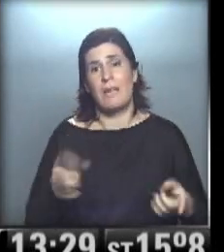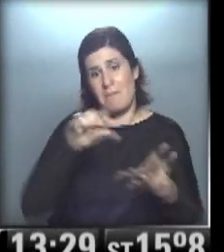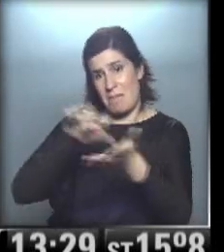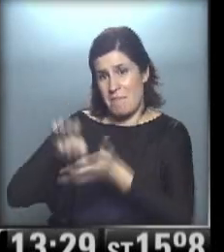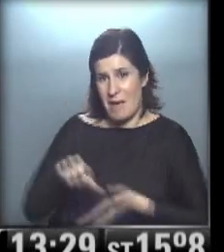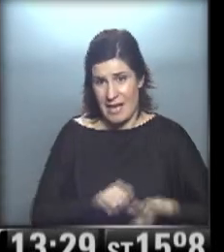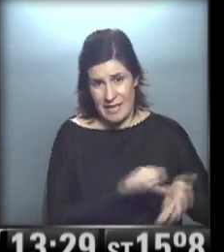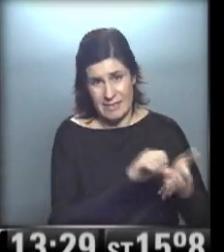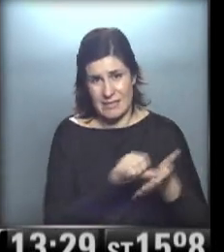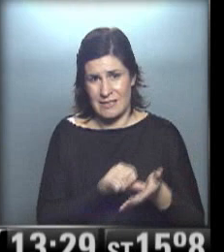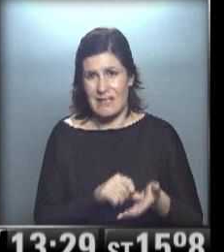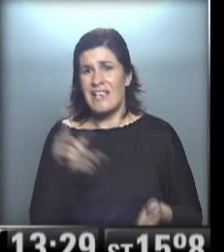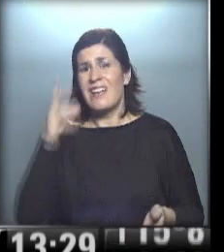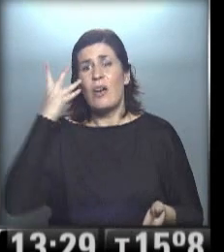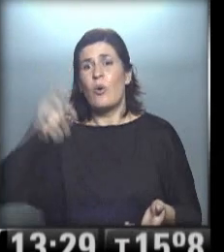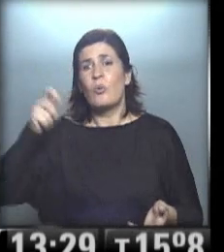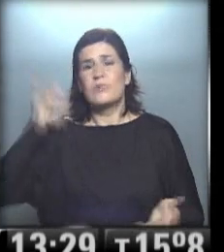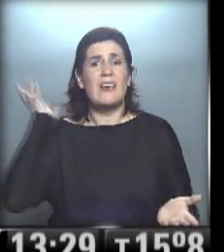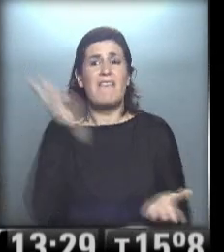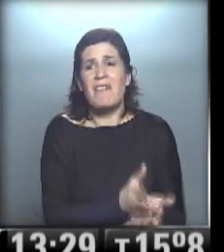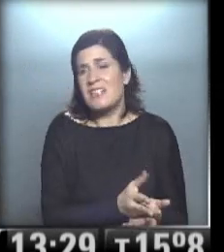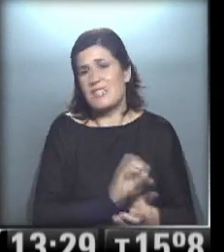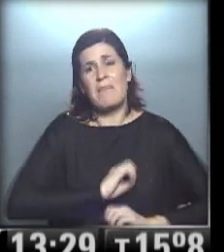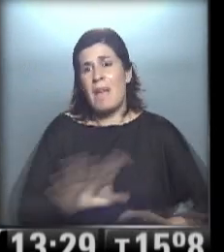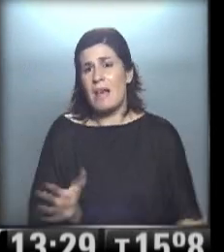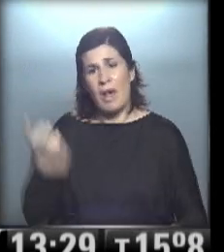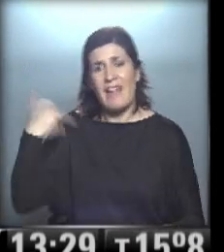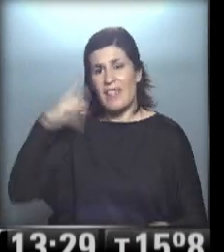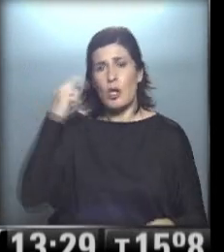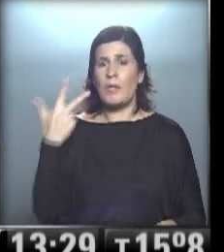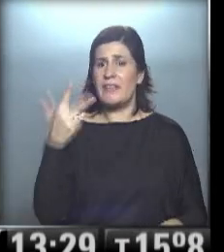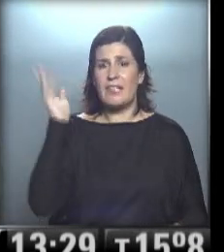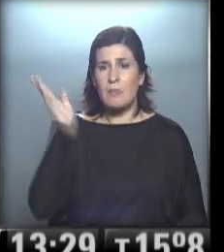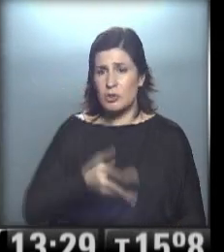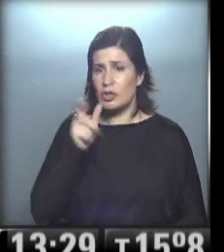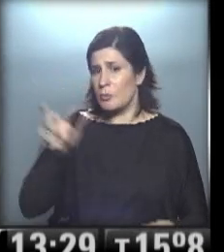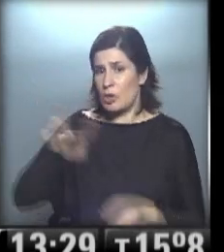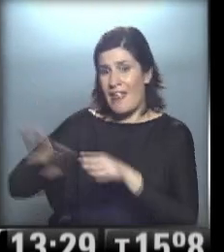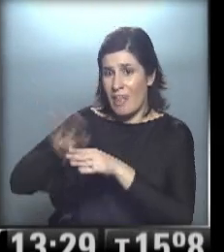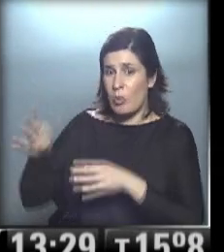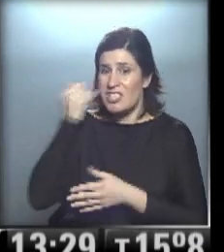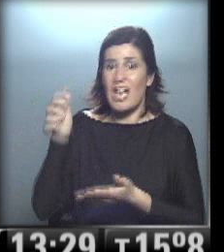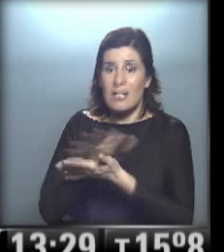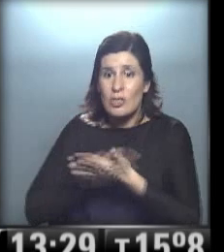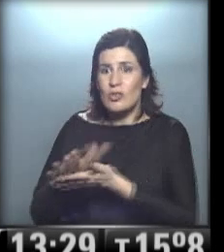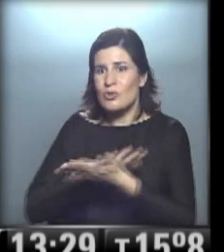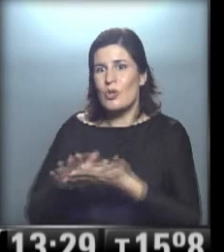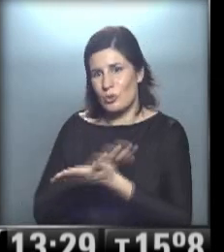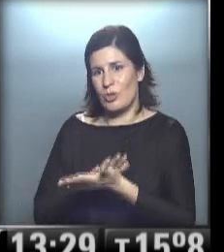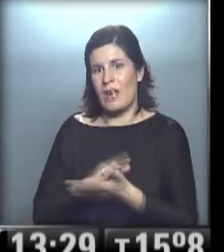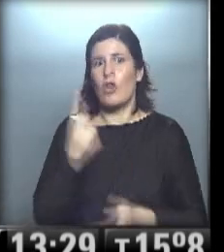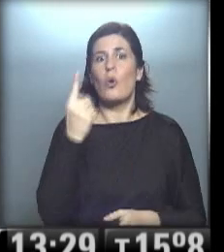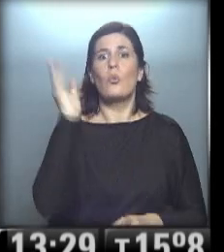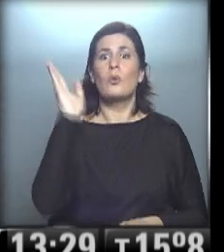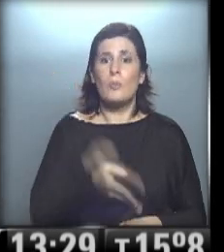fallo absurdo, no solo porque el 93% aceptó la renegociación, sino porque es el 1% que juega con papeles, que lo hizo